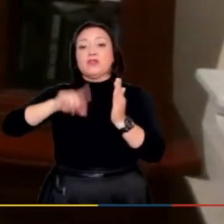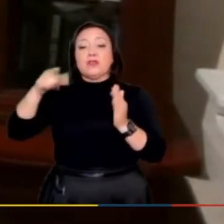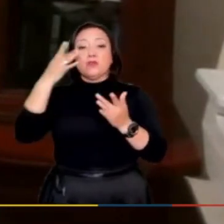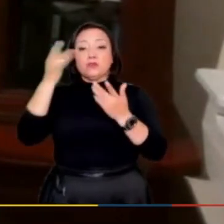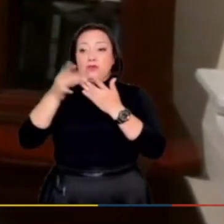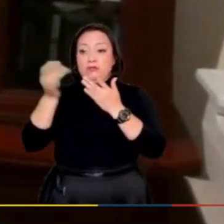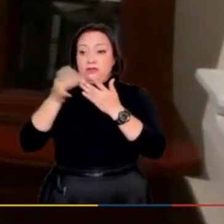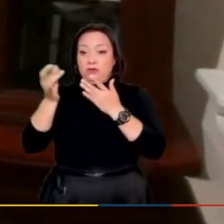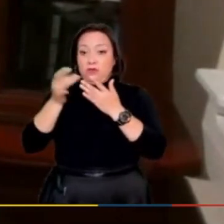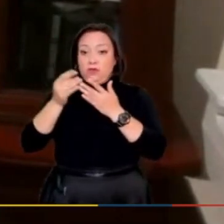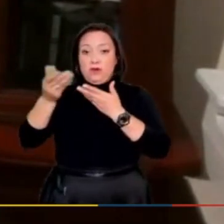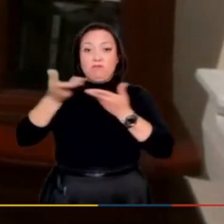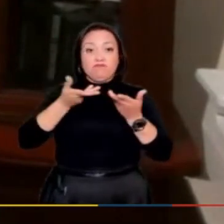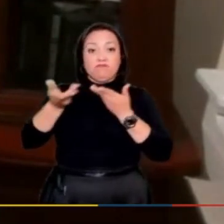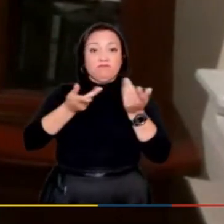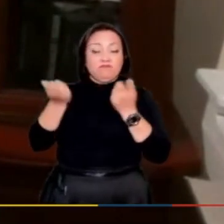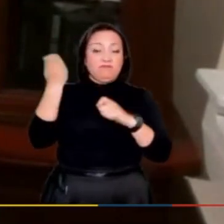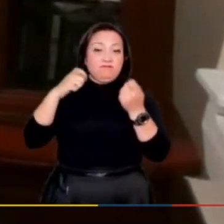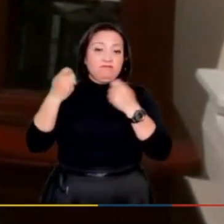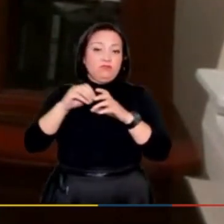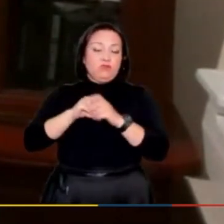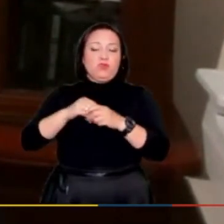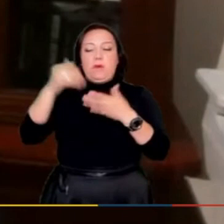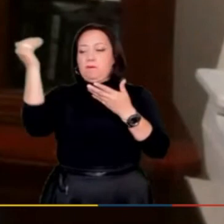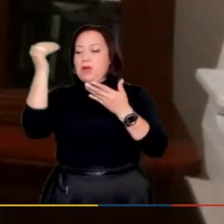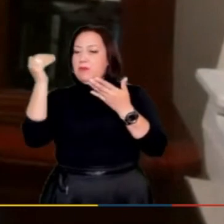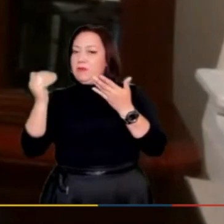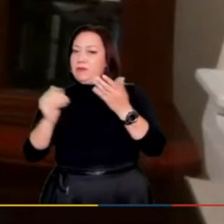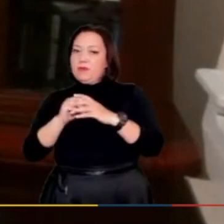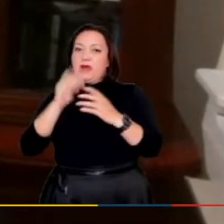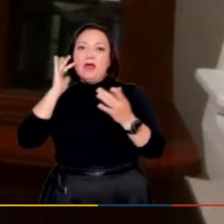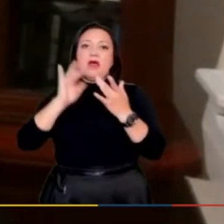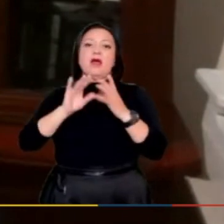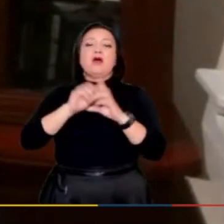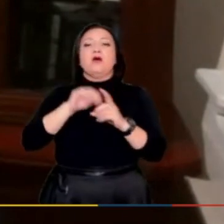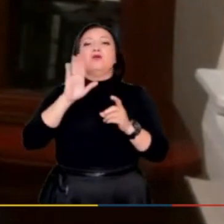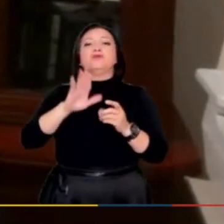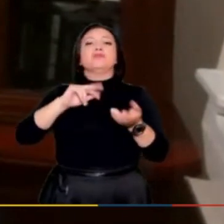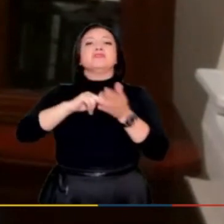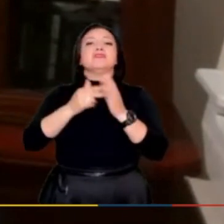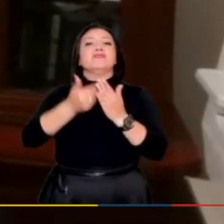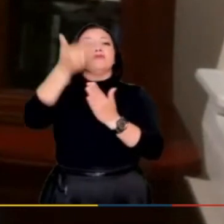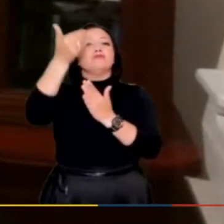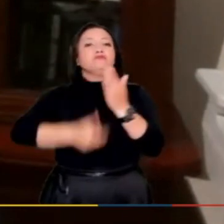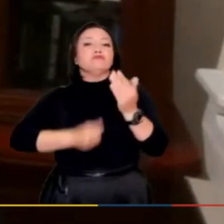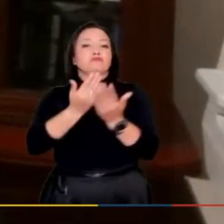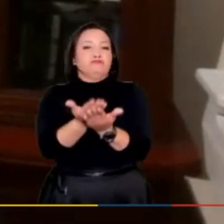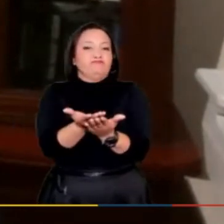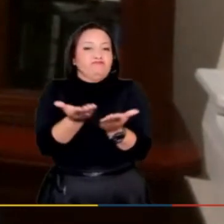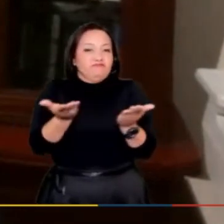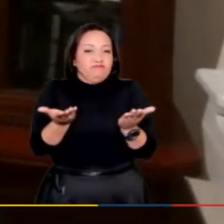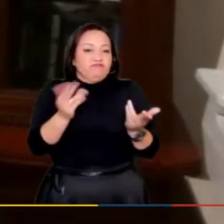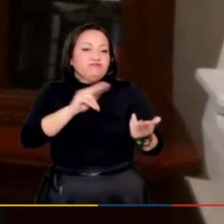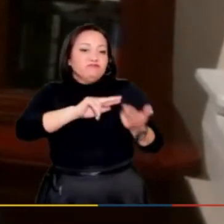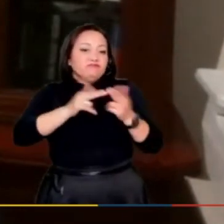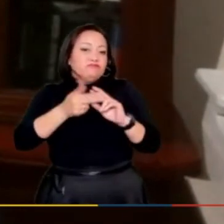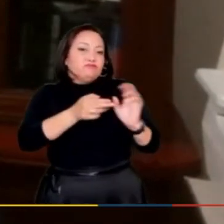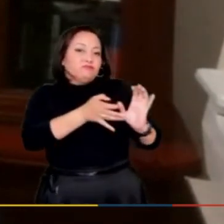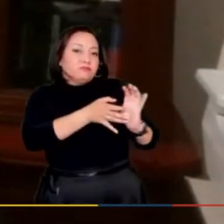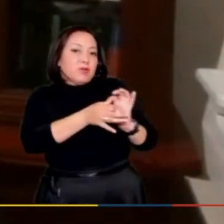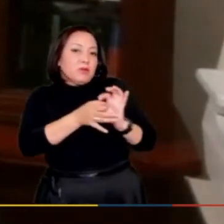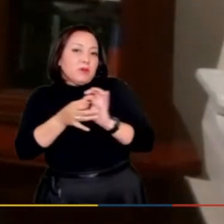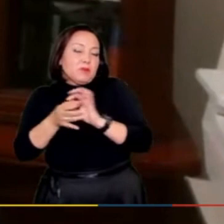estos vínculos tenían que verse como si fueran un conjunto de relaciones que no